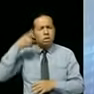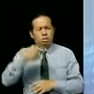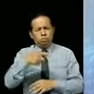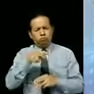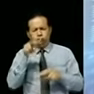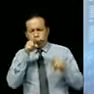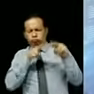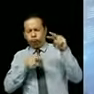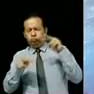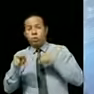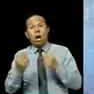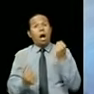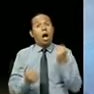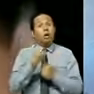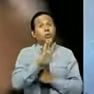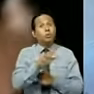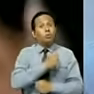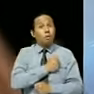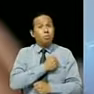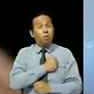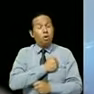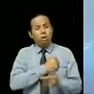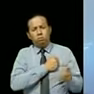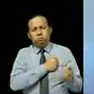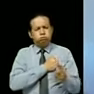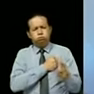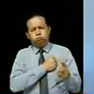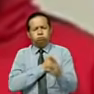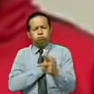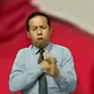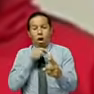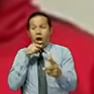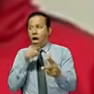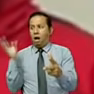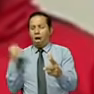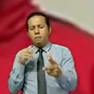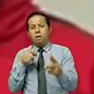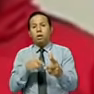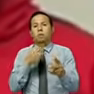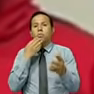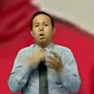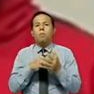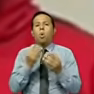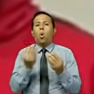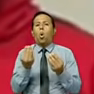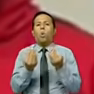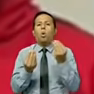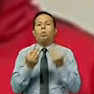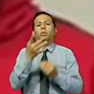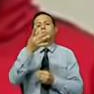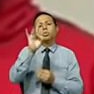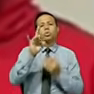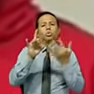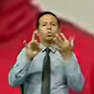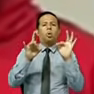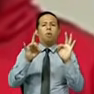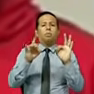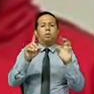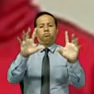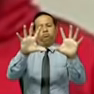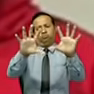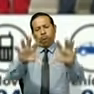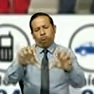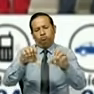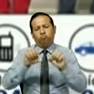vehículo en el que circulaban los sicarios fue clave para llegar a los sospechosos. Una pareja de 18 y 19 años de edad fue detenida. El hombre